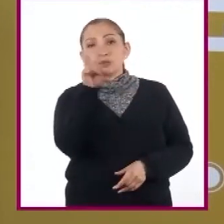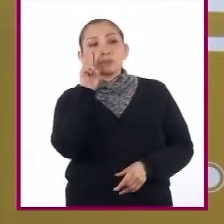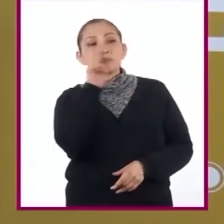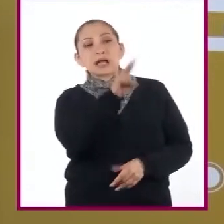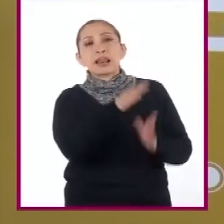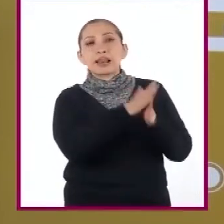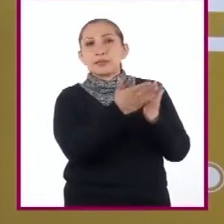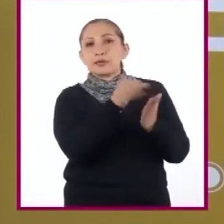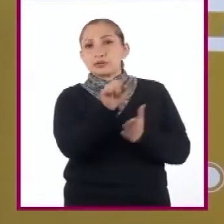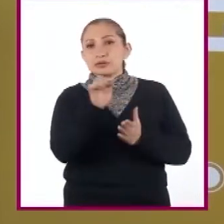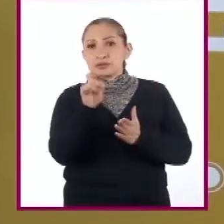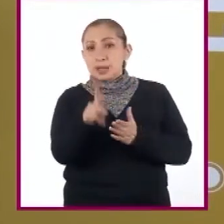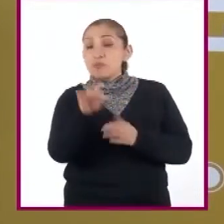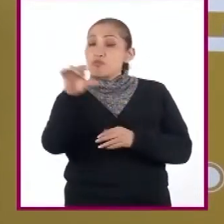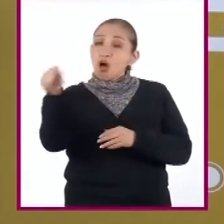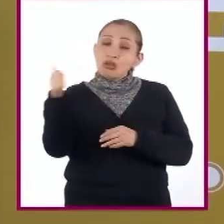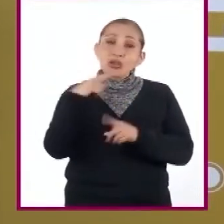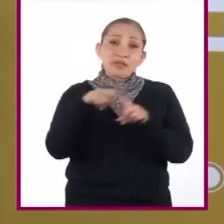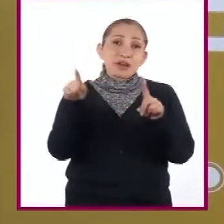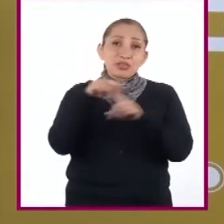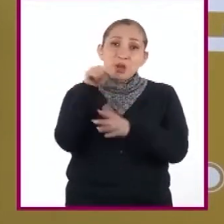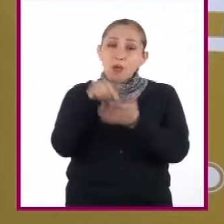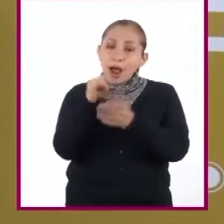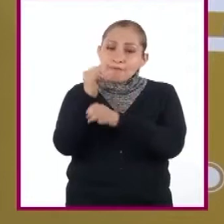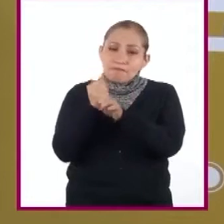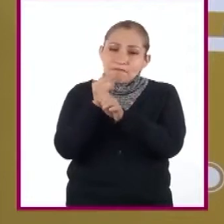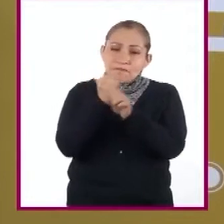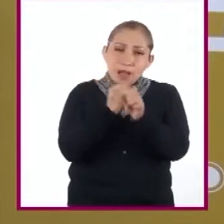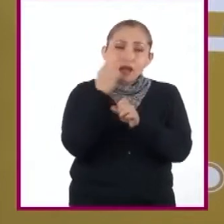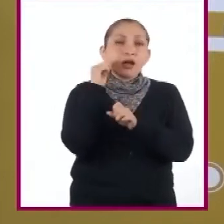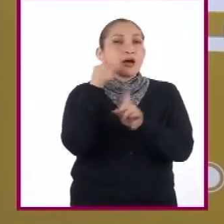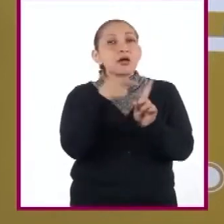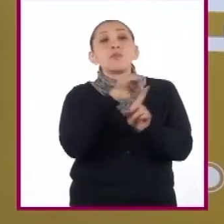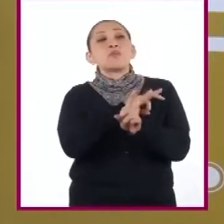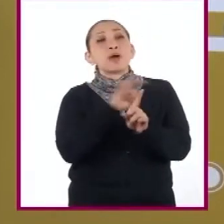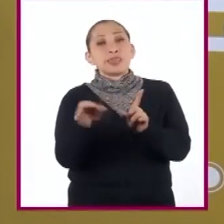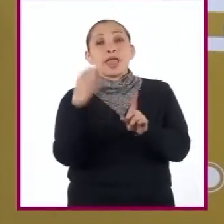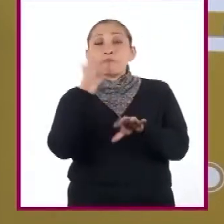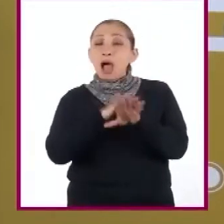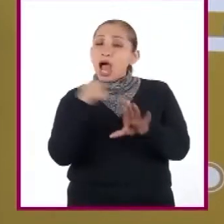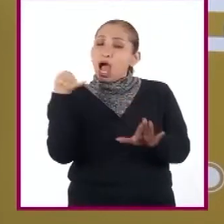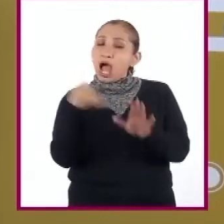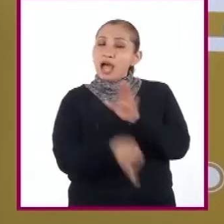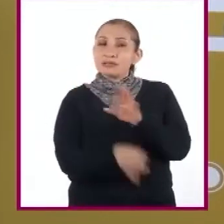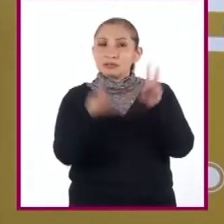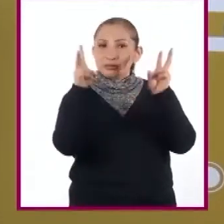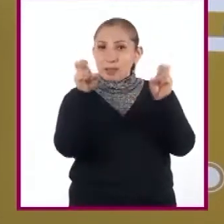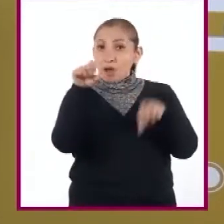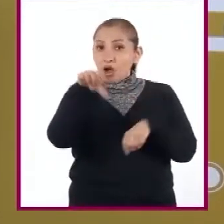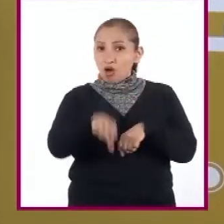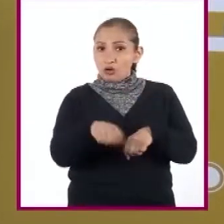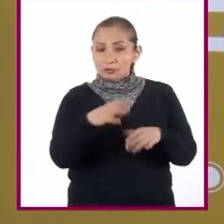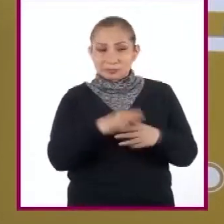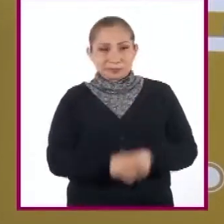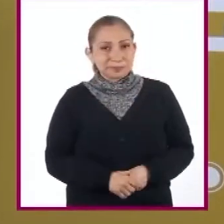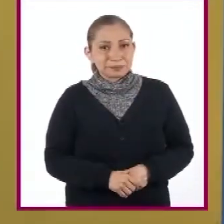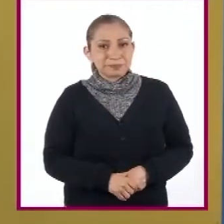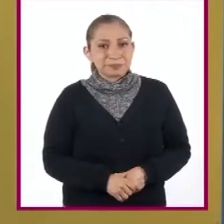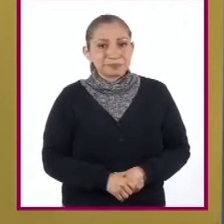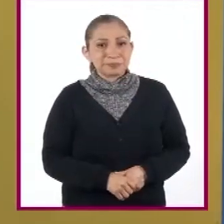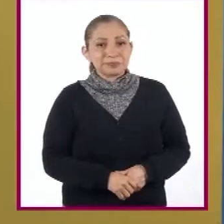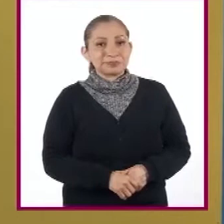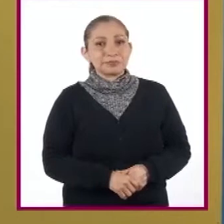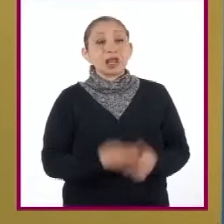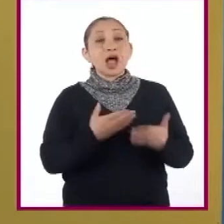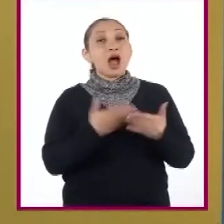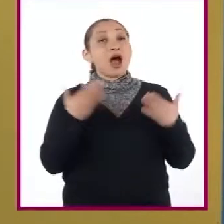su libro de texto u otras fuentes confiables de información con las que pueden profundizar sobre lo que aquí se analice.